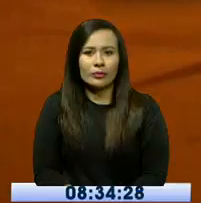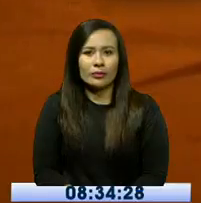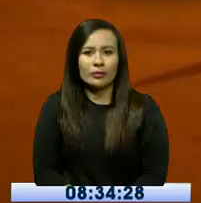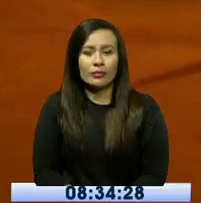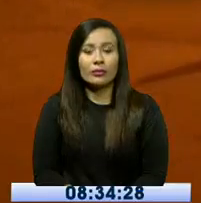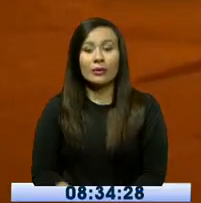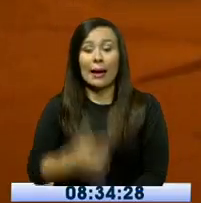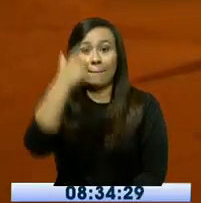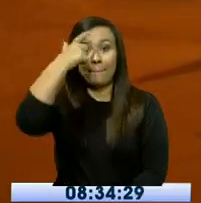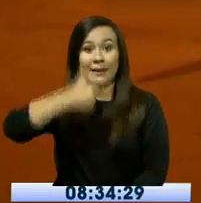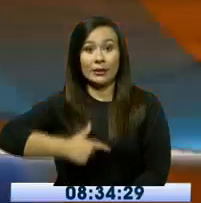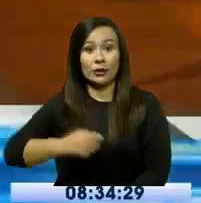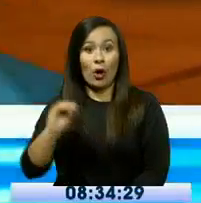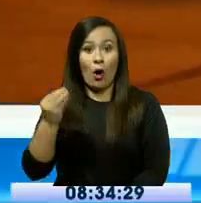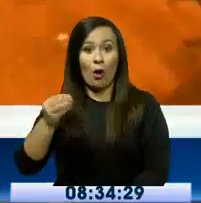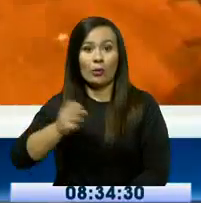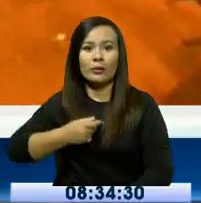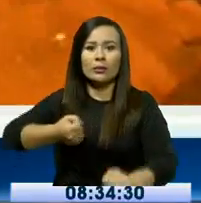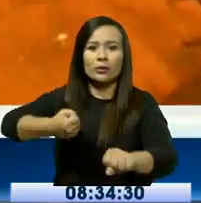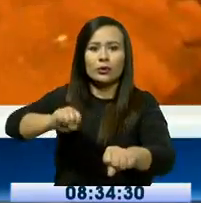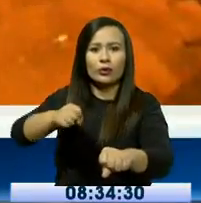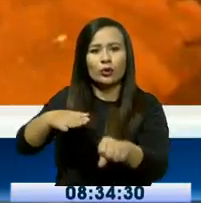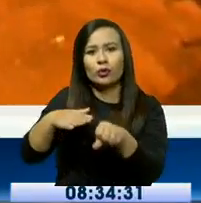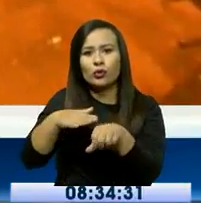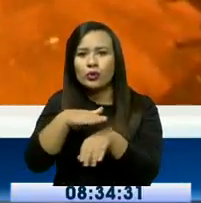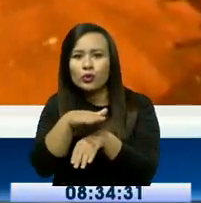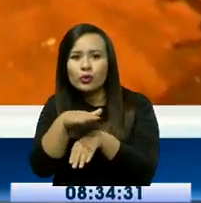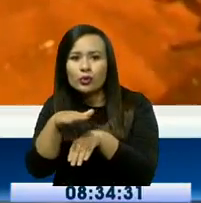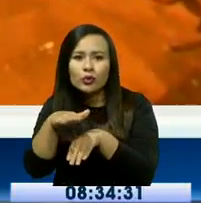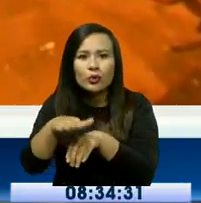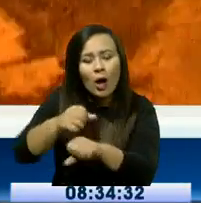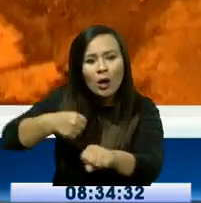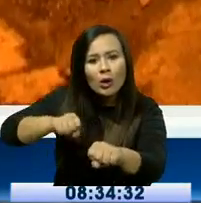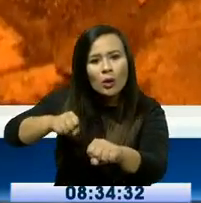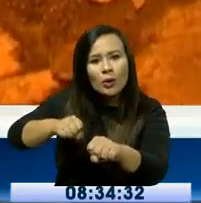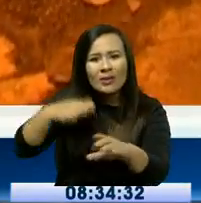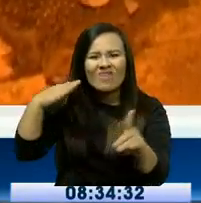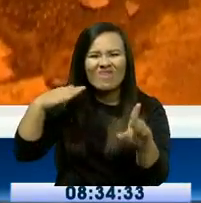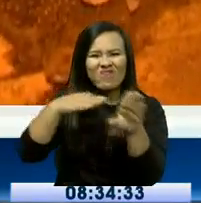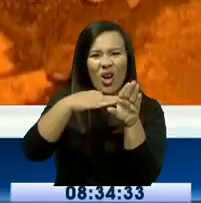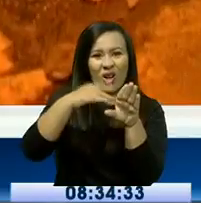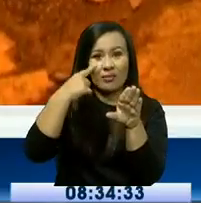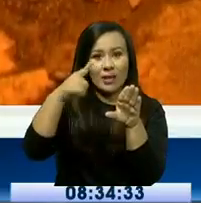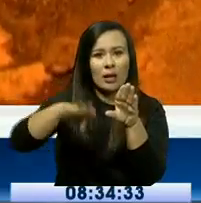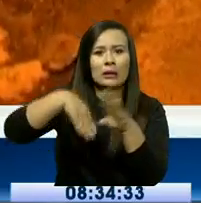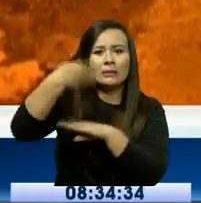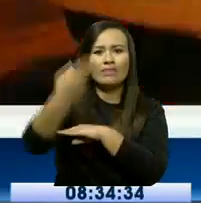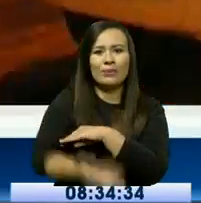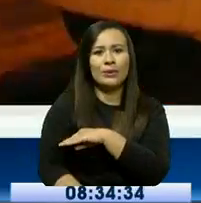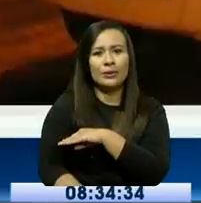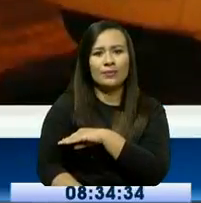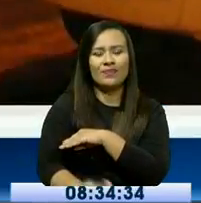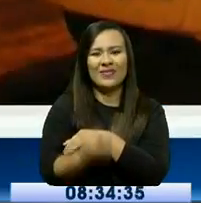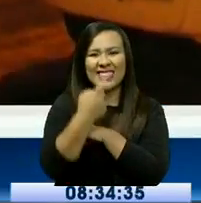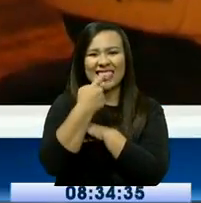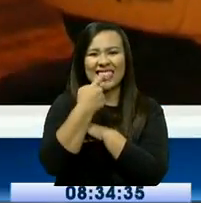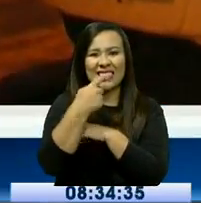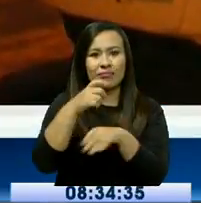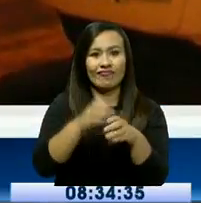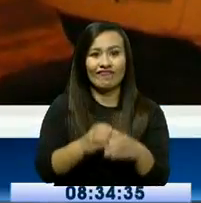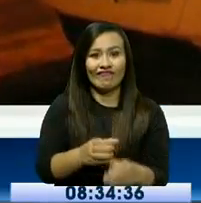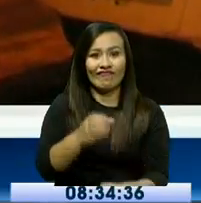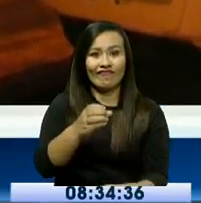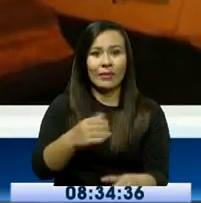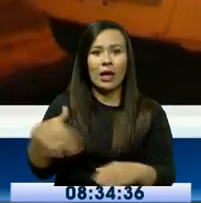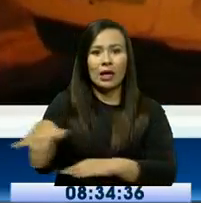Un motociclista que aparentemente perdió el control del liviano vehículo se estrelló contra un tótem metálico de seguridad en una de las